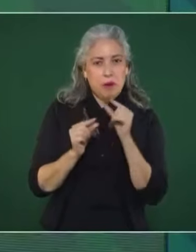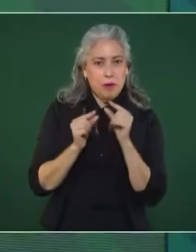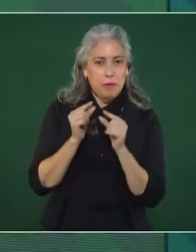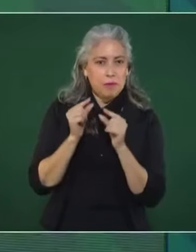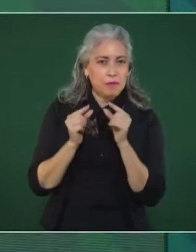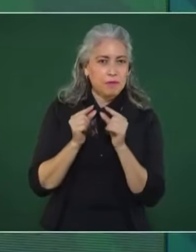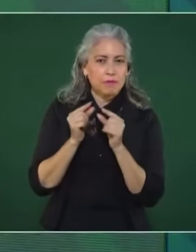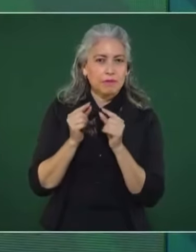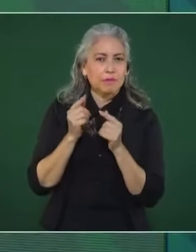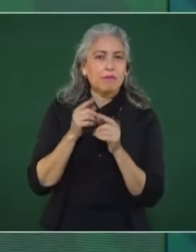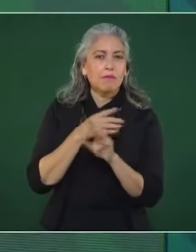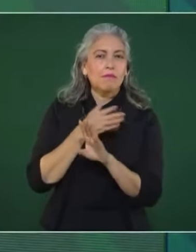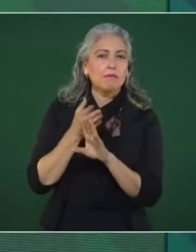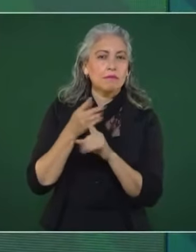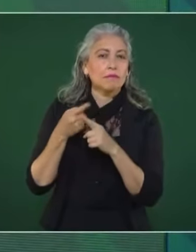al Ejército